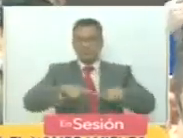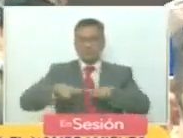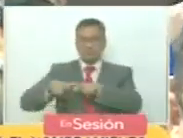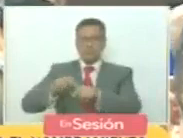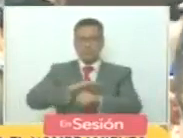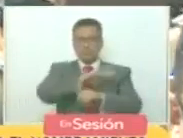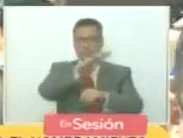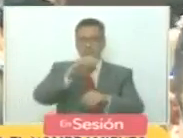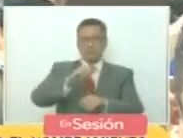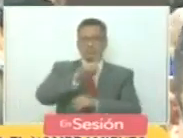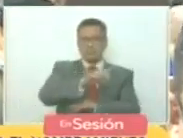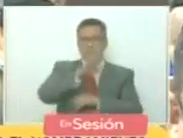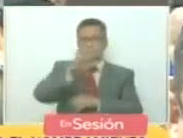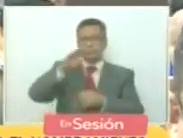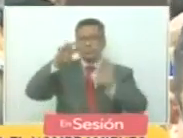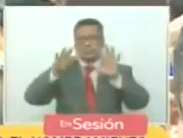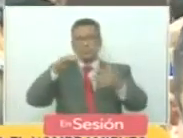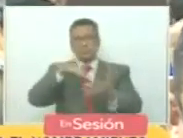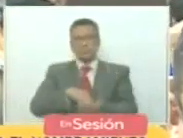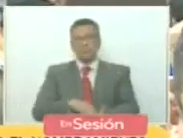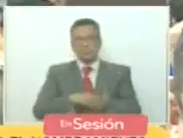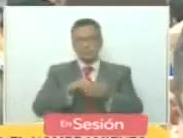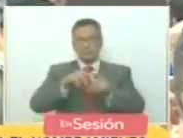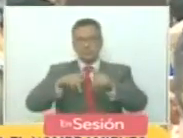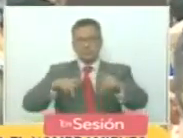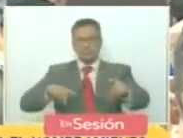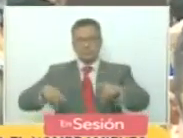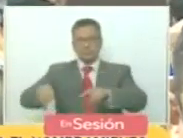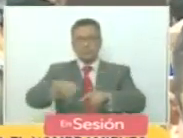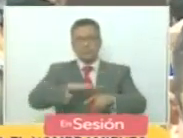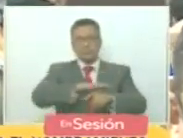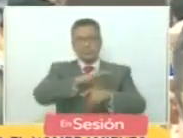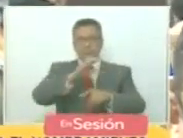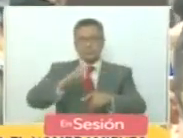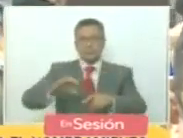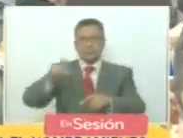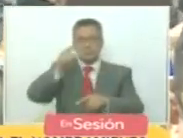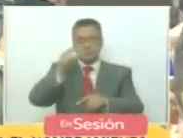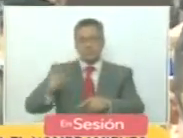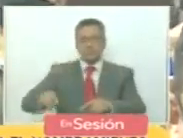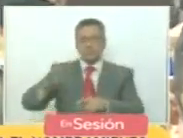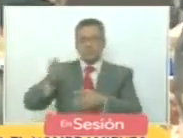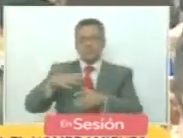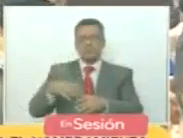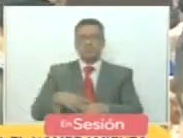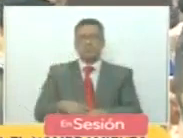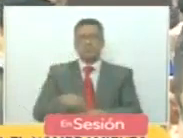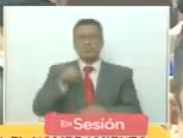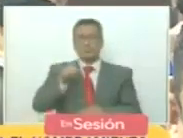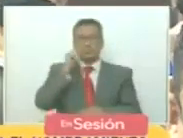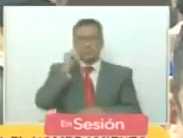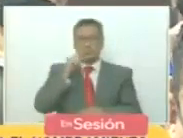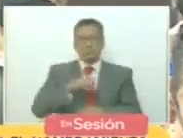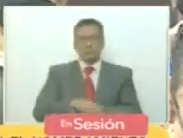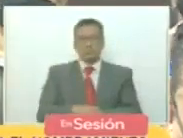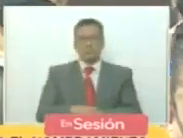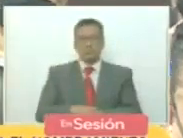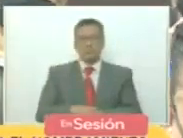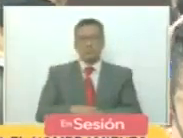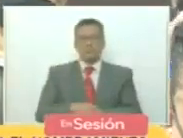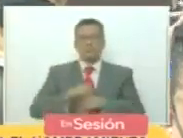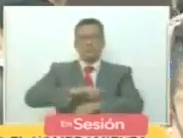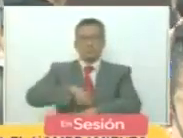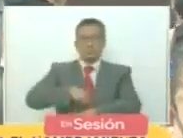los 159.000 kilómetros cuadrados de la Guayana Esequiba. Ese hombre,